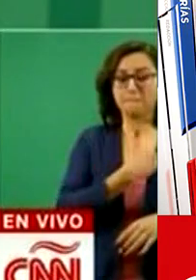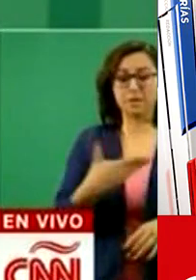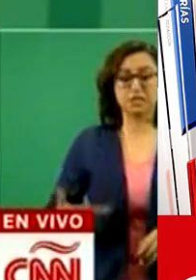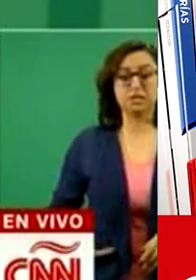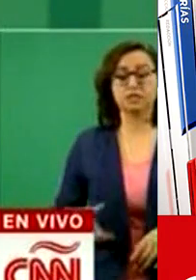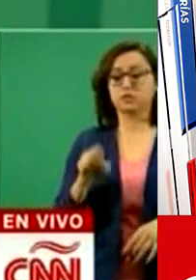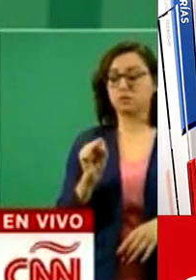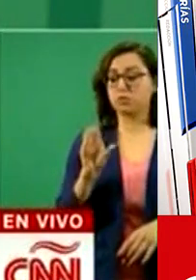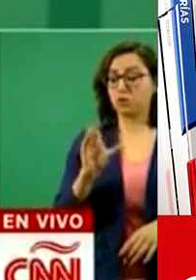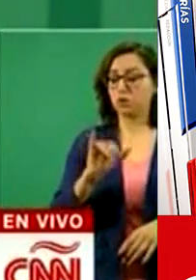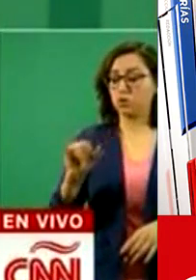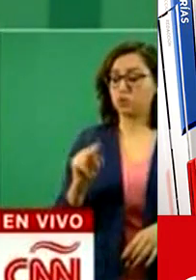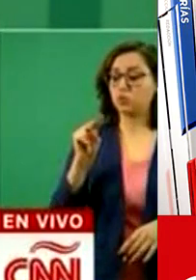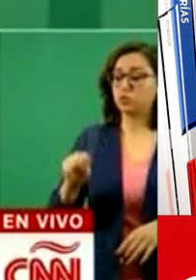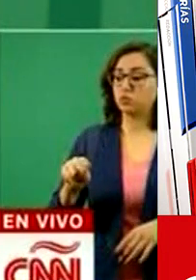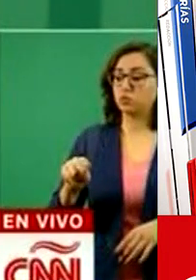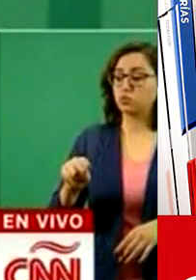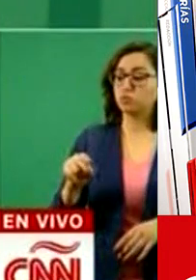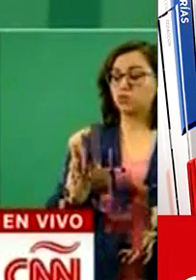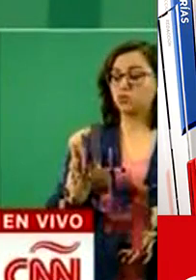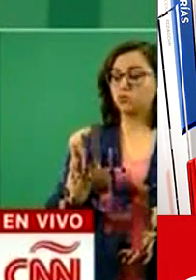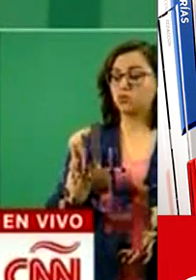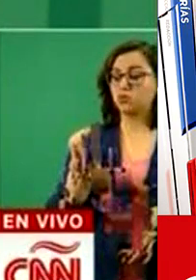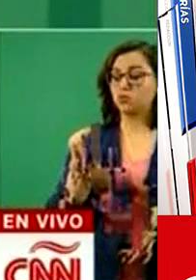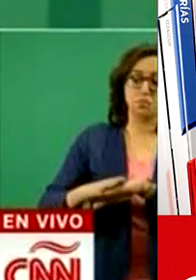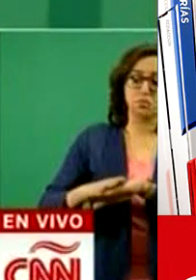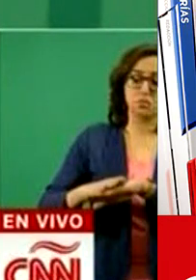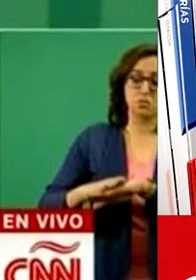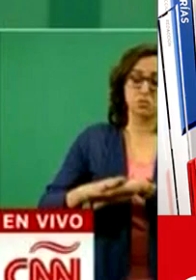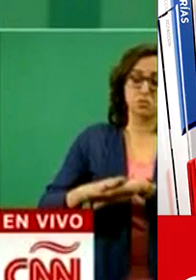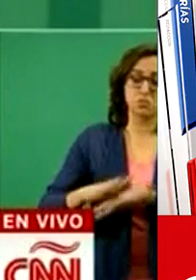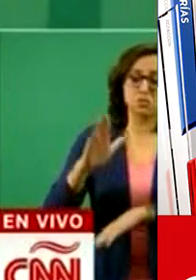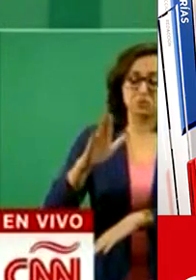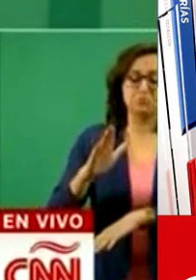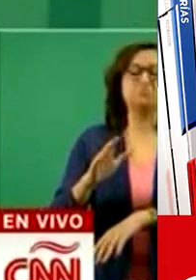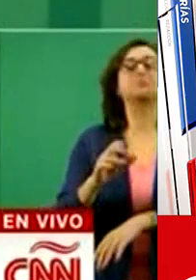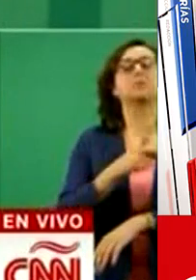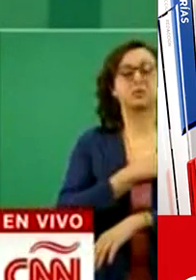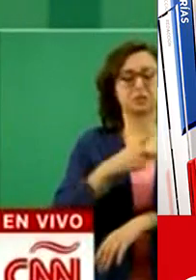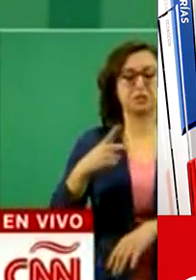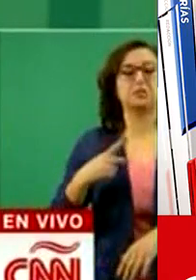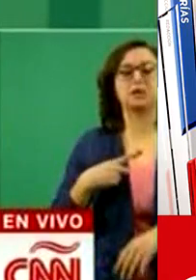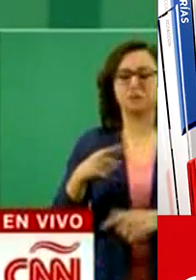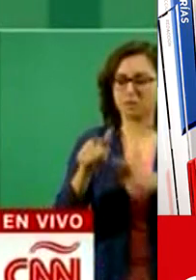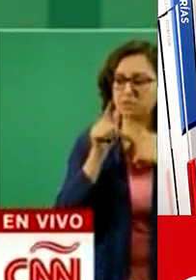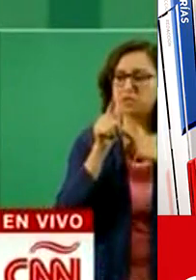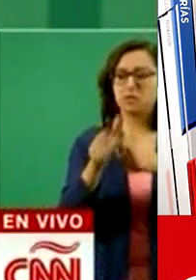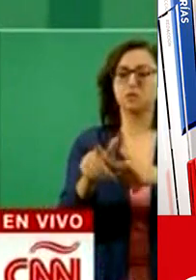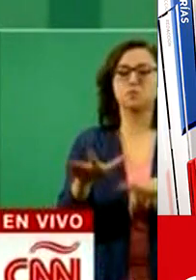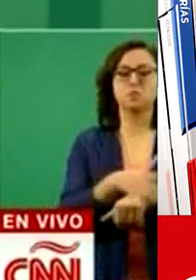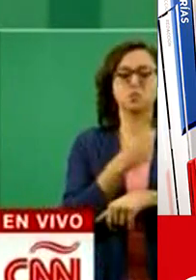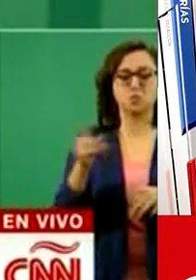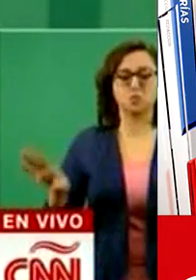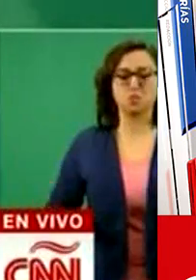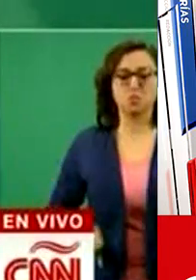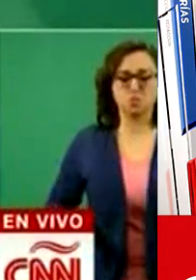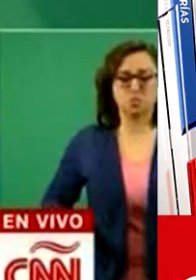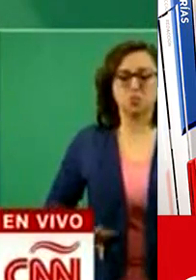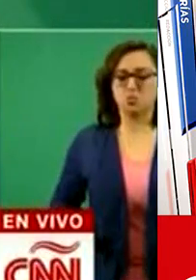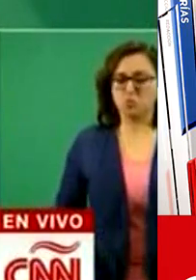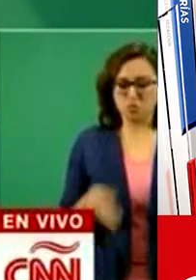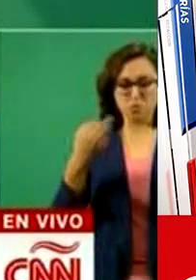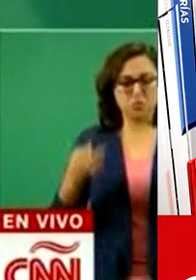presidente Arturo Saldívar, íntegro, honesto, con